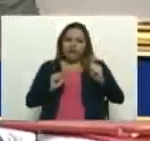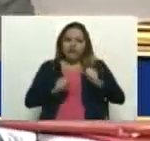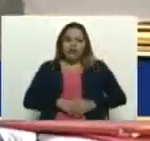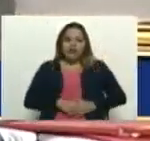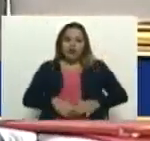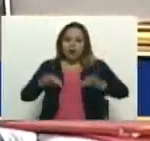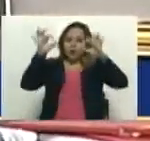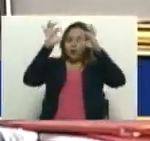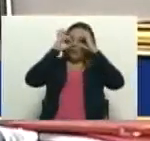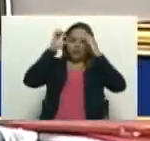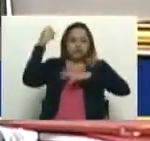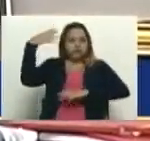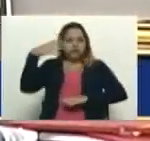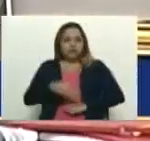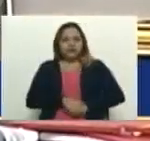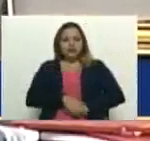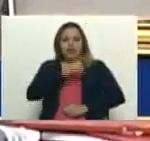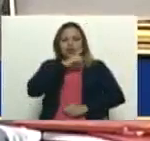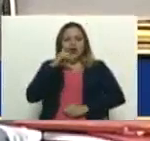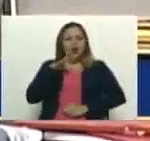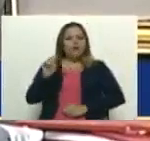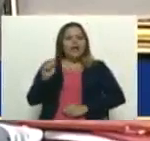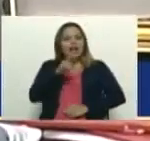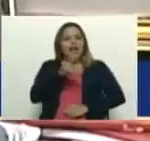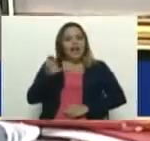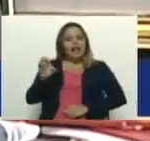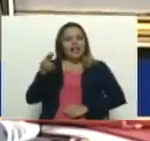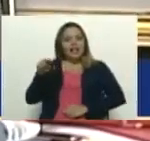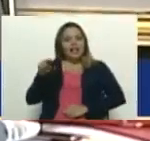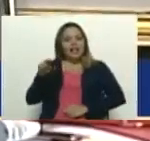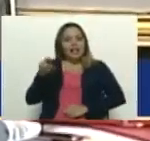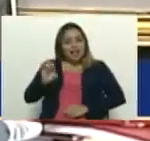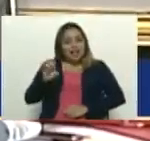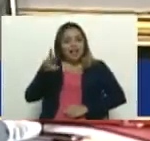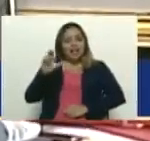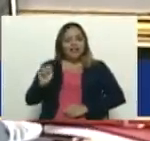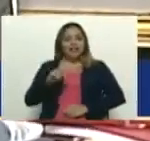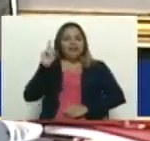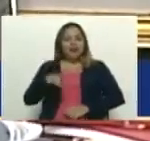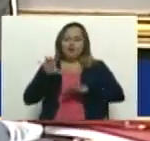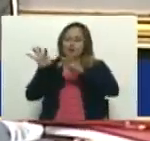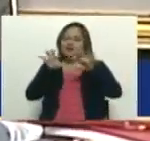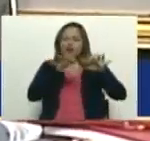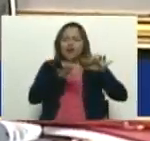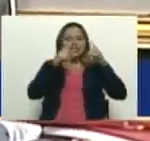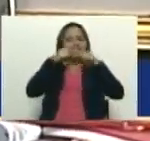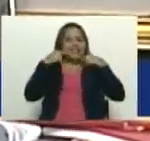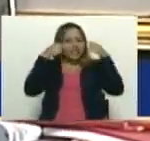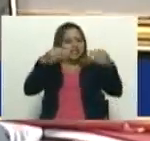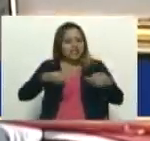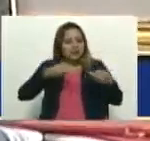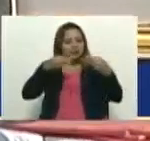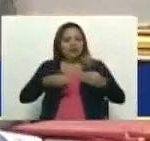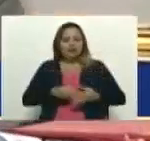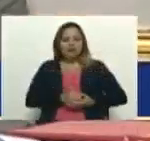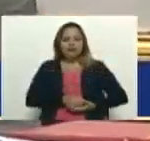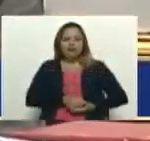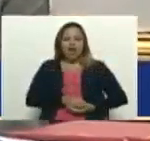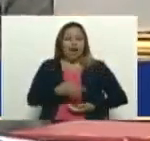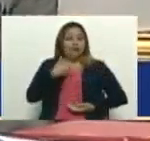sol, marca Carrera, con su humor, con su risa siempre. A mí una